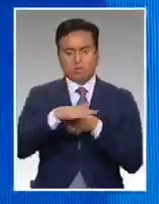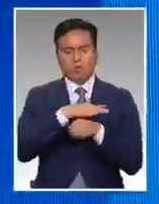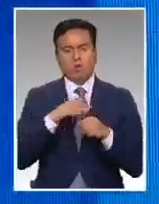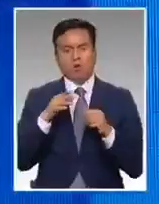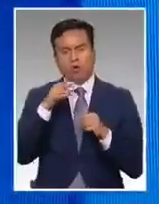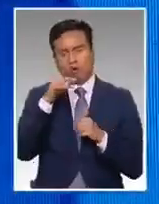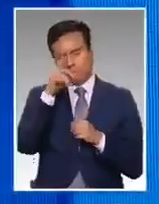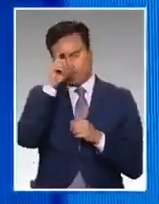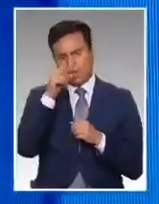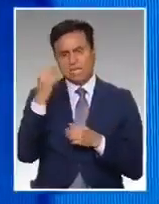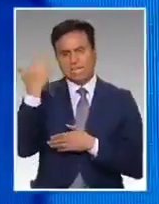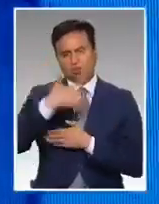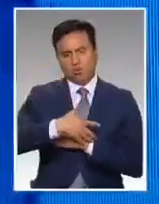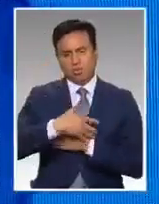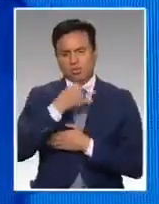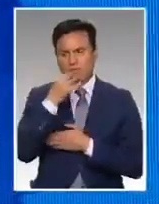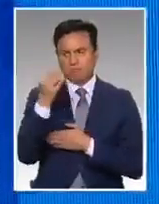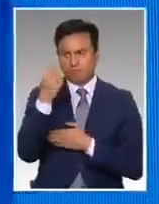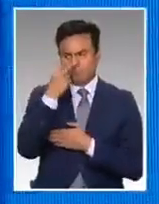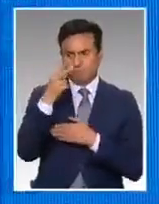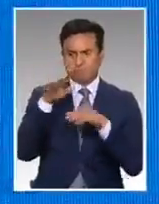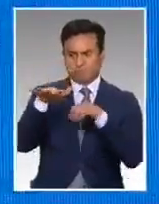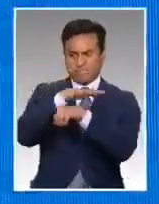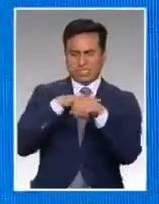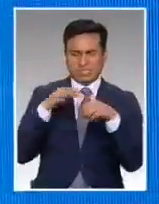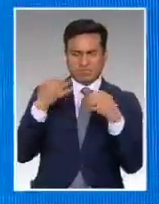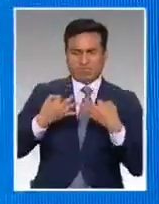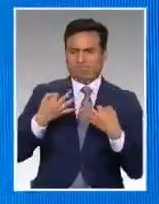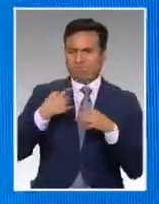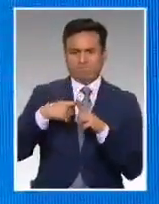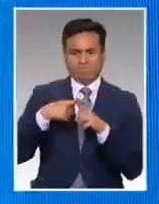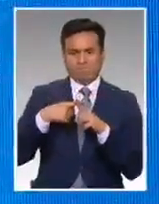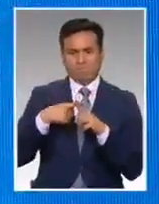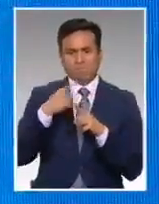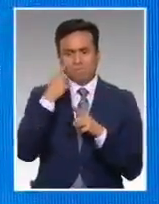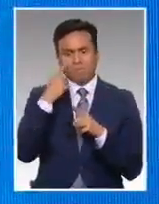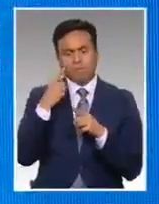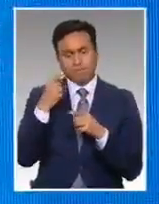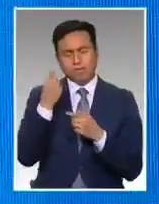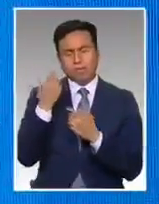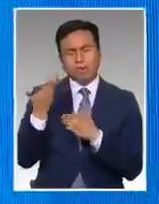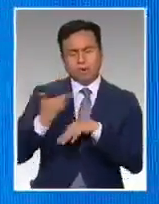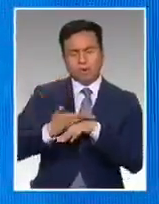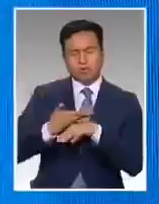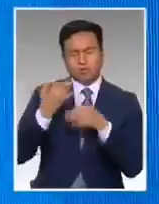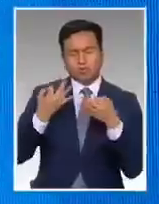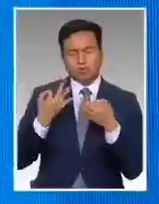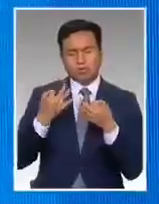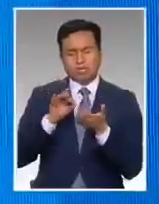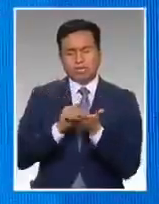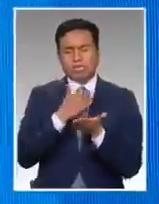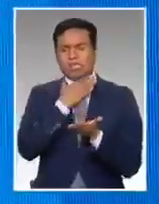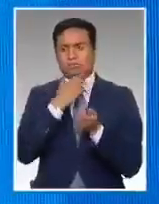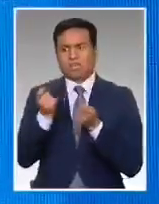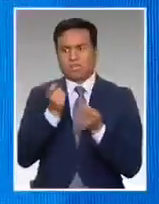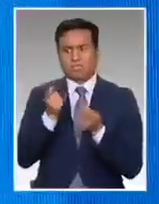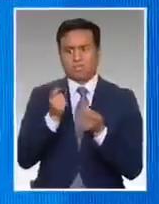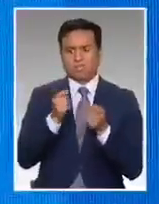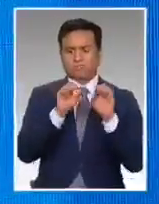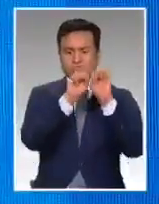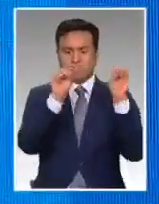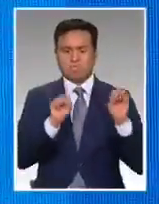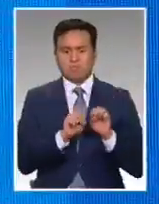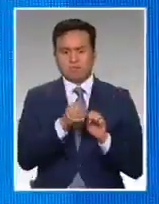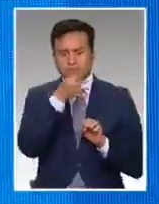quillota las vías me la mandó un compatriota no son óptimas dos ellos bien con razón también están endeudados porque se endeudará un sistema